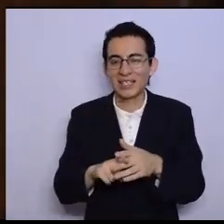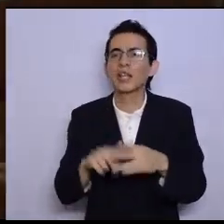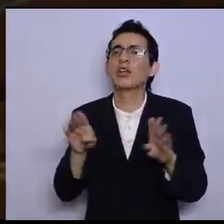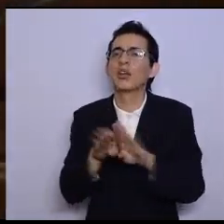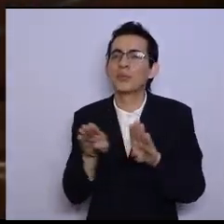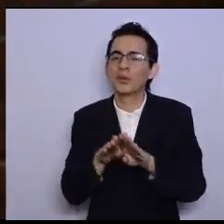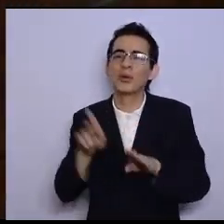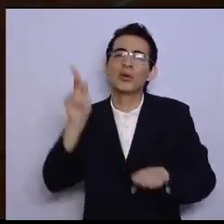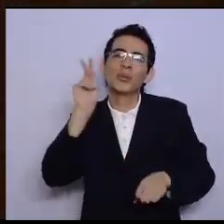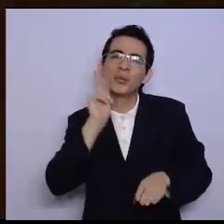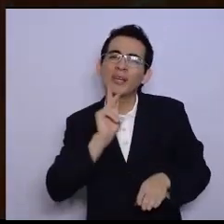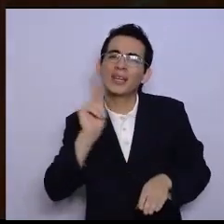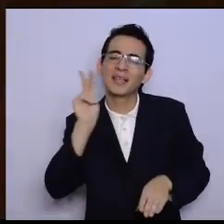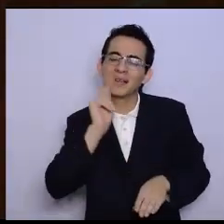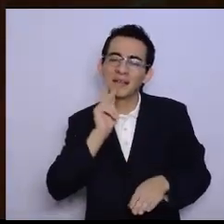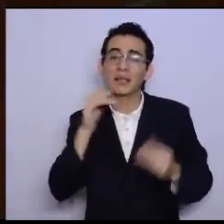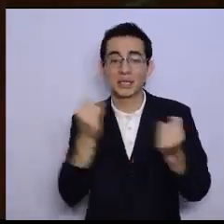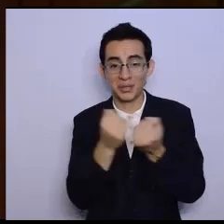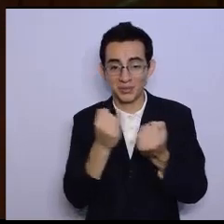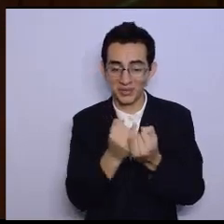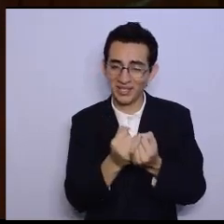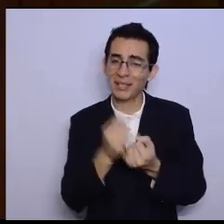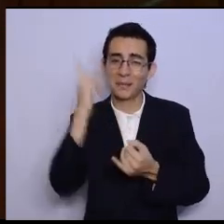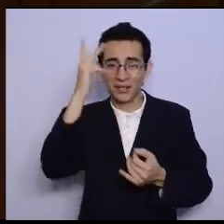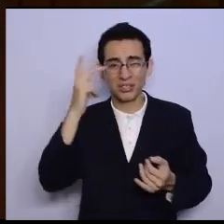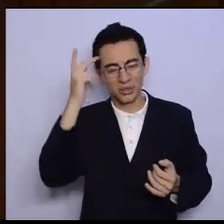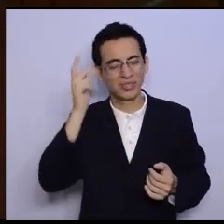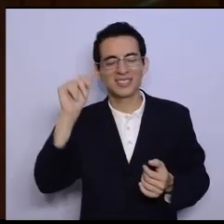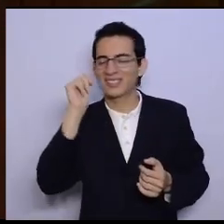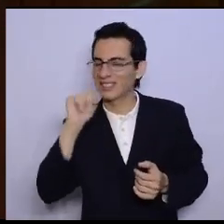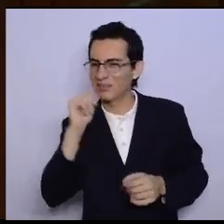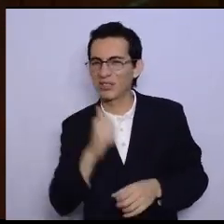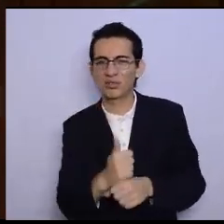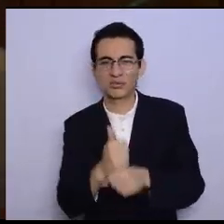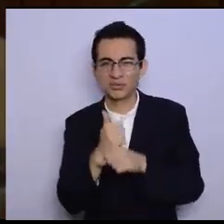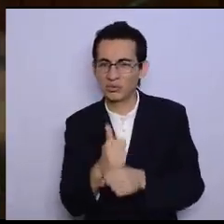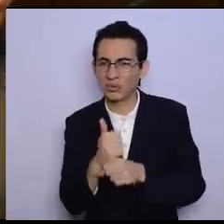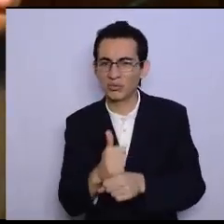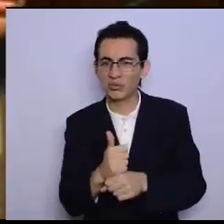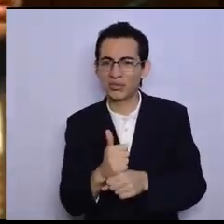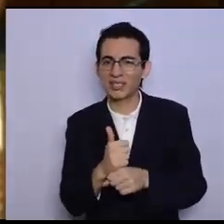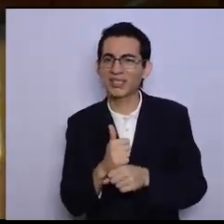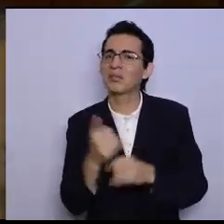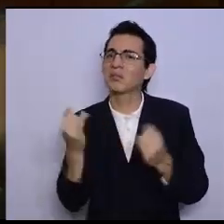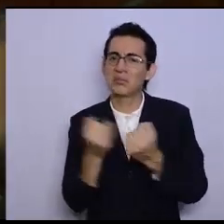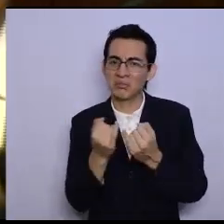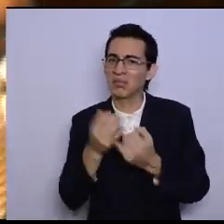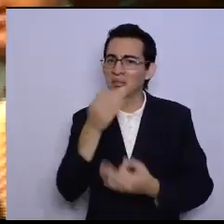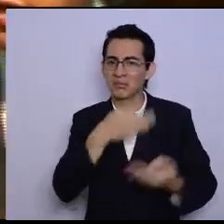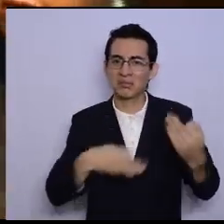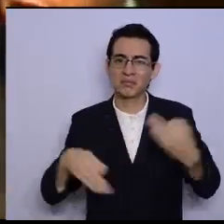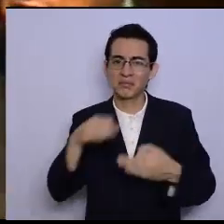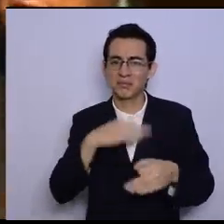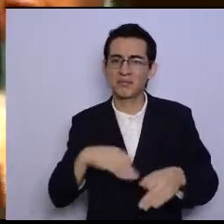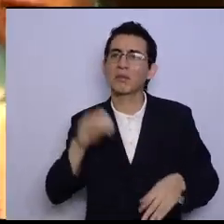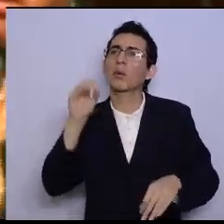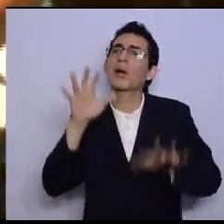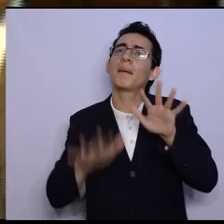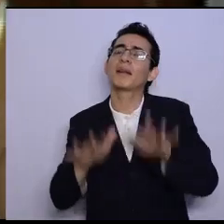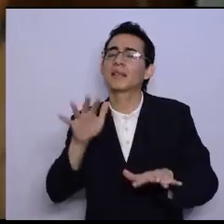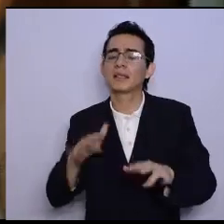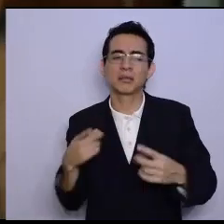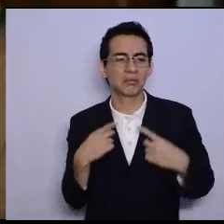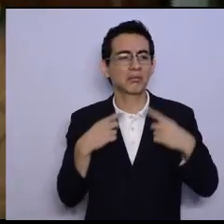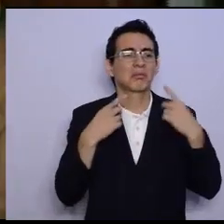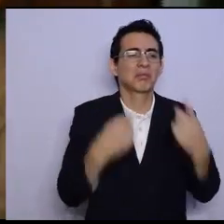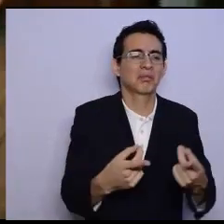Por el crisol, para que confiemos que Él es el que suple, no los políticos, que nomás te ofrecen ladrillos. Él dice,